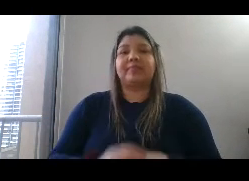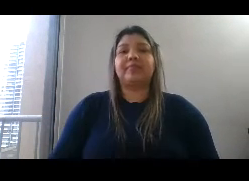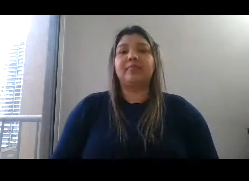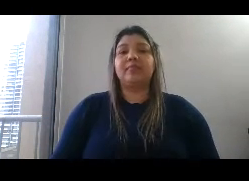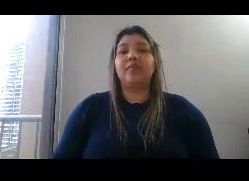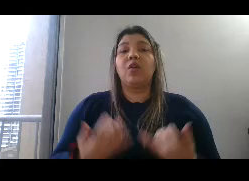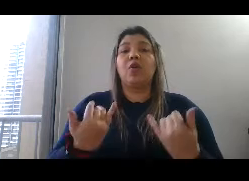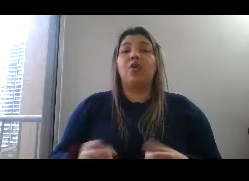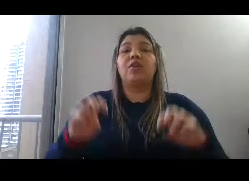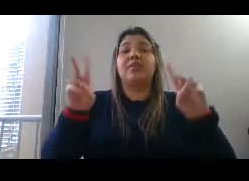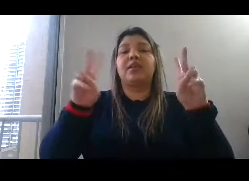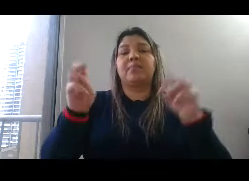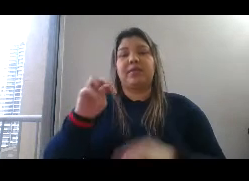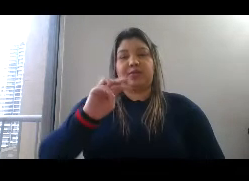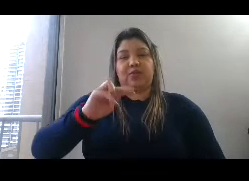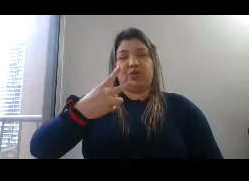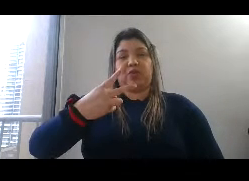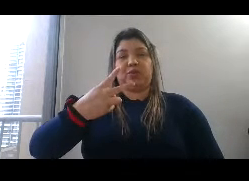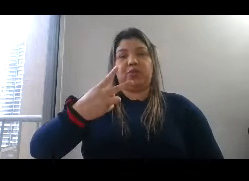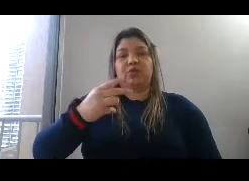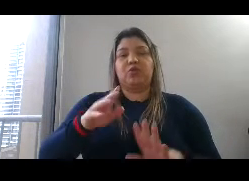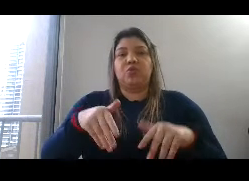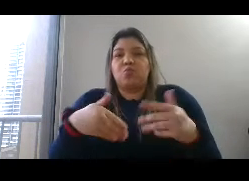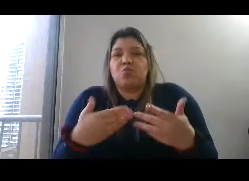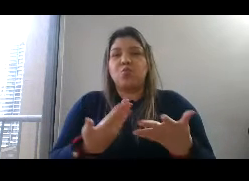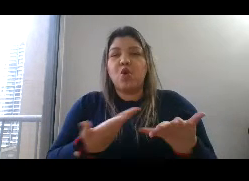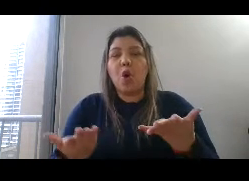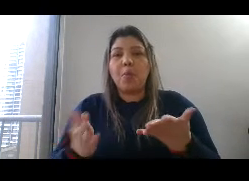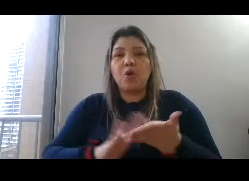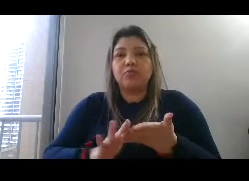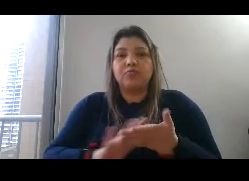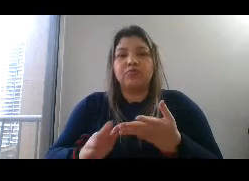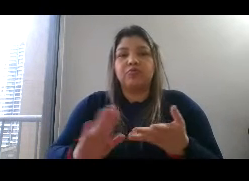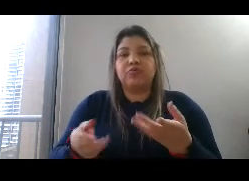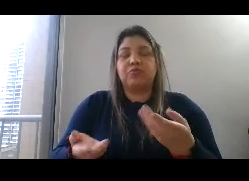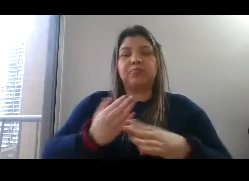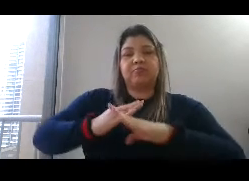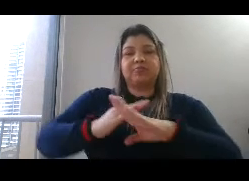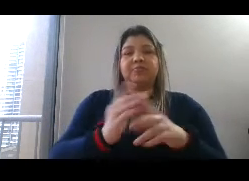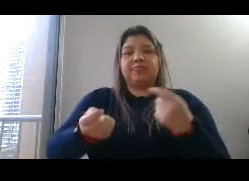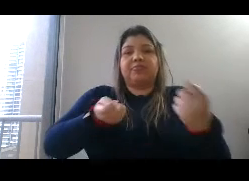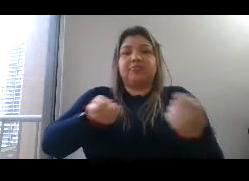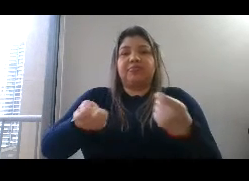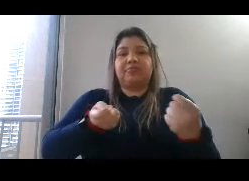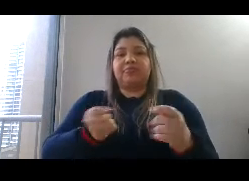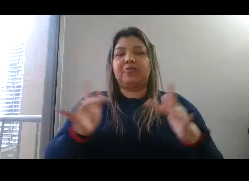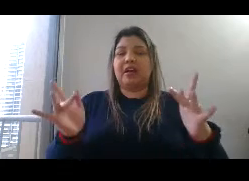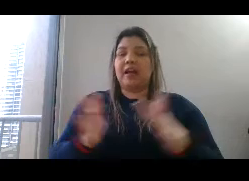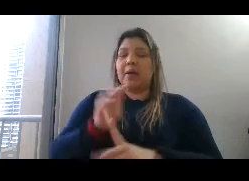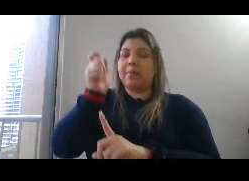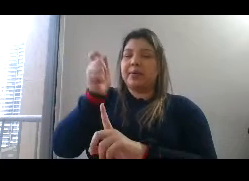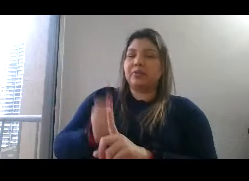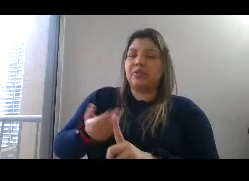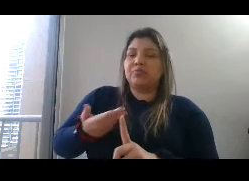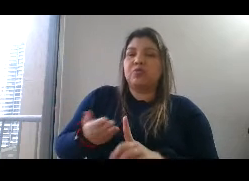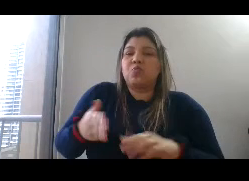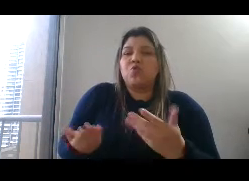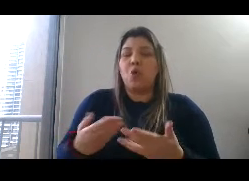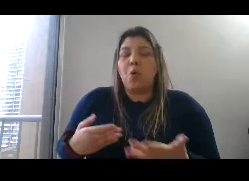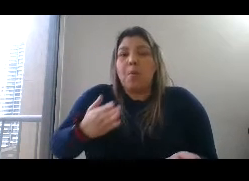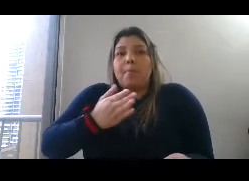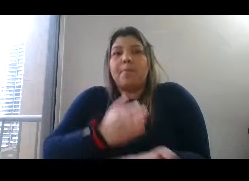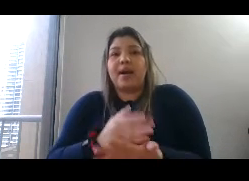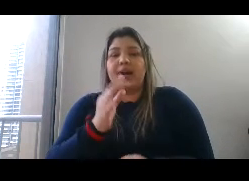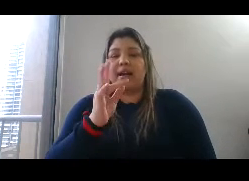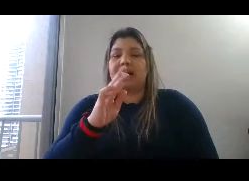2, que son los lineamientos y medidas preventivas en lo referente a seguridad del paciente y manejo del triaje.